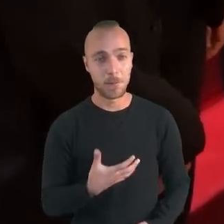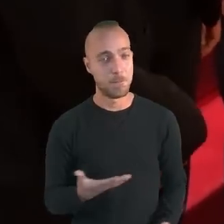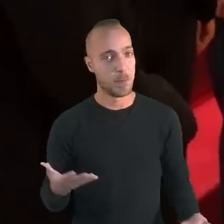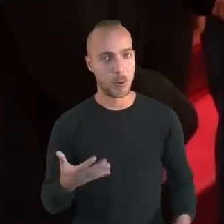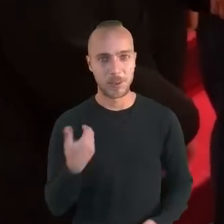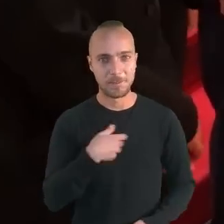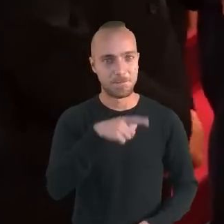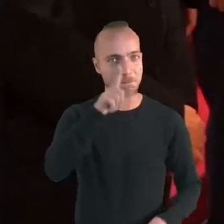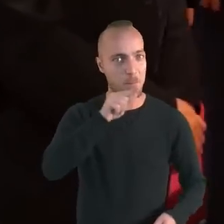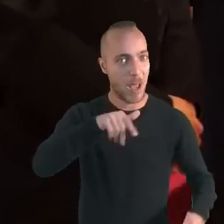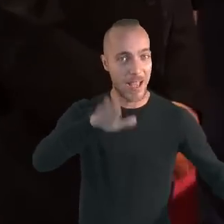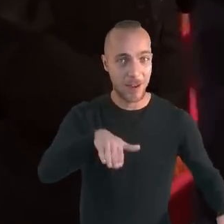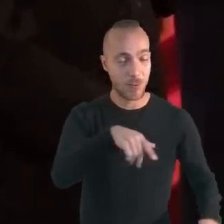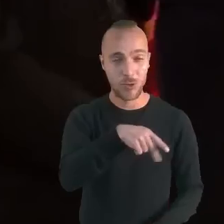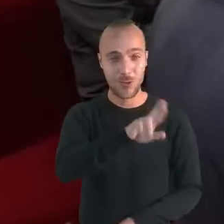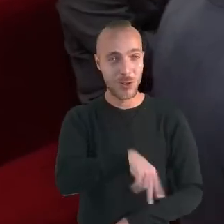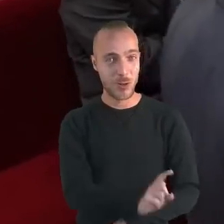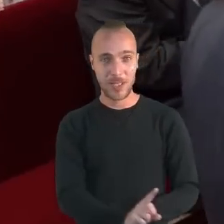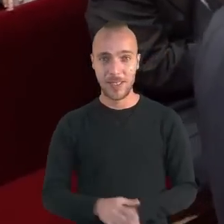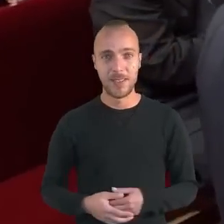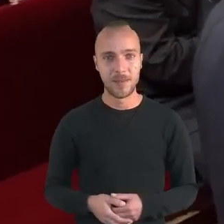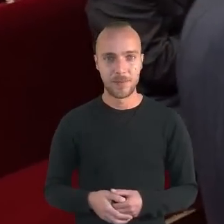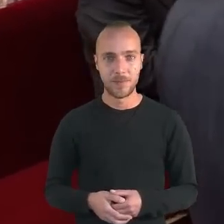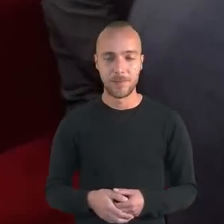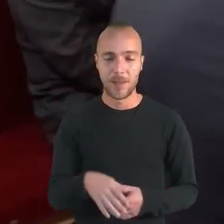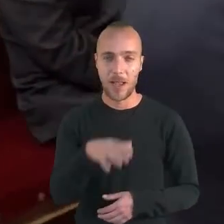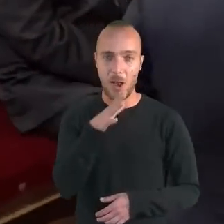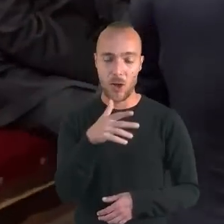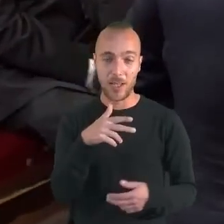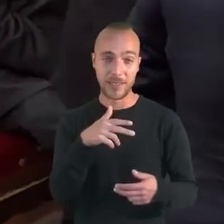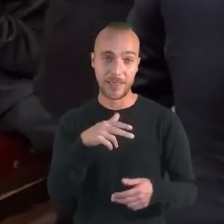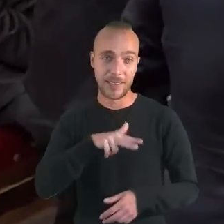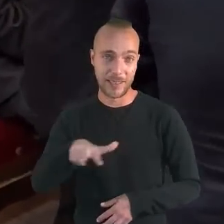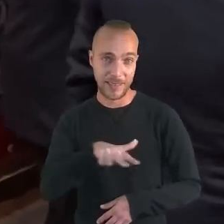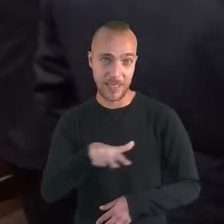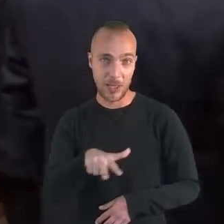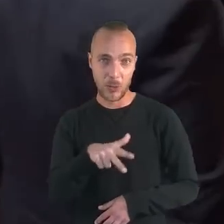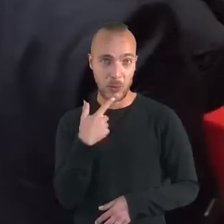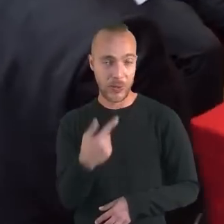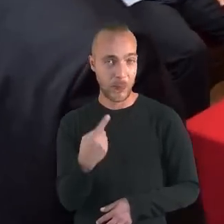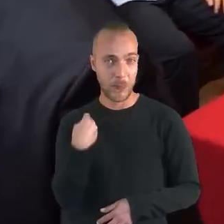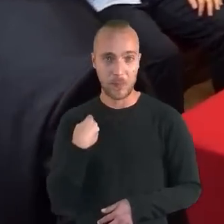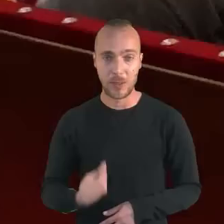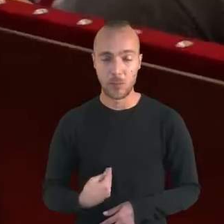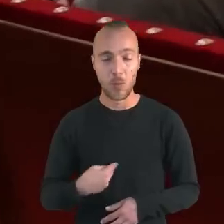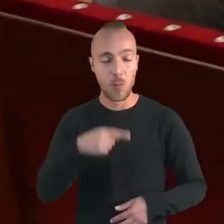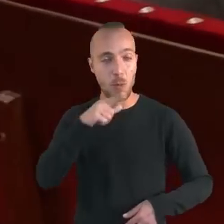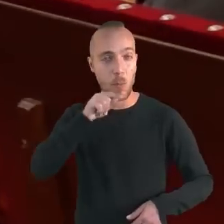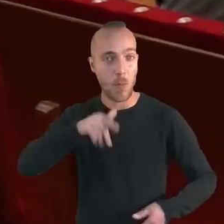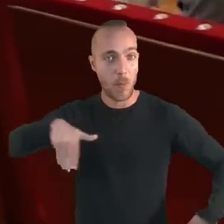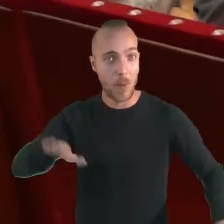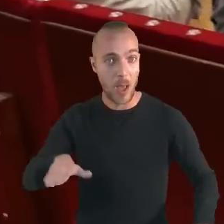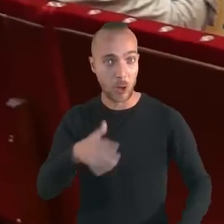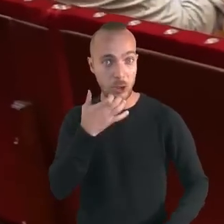txoria izango. Habla de un pájaro dice, si yo les cortase las alas, el pájaro sería mío y no se